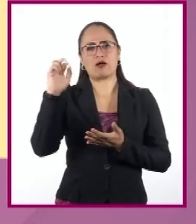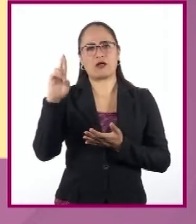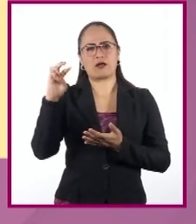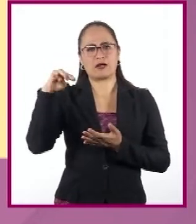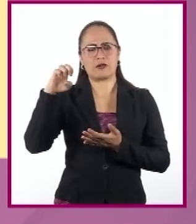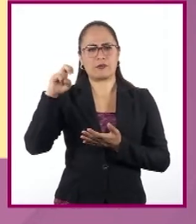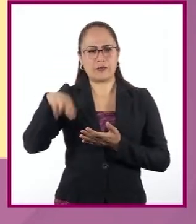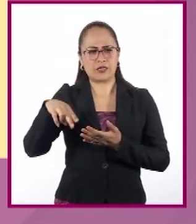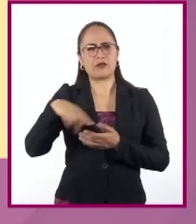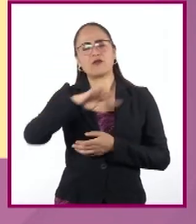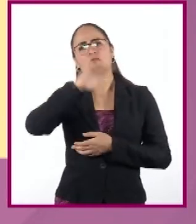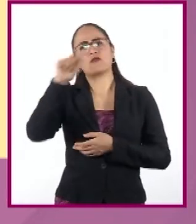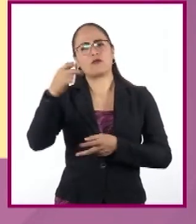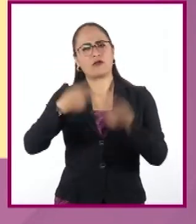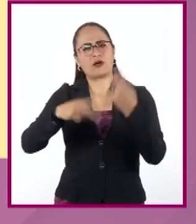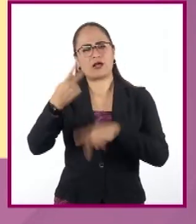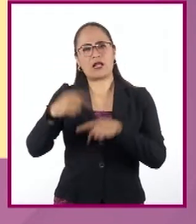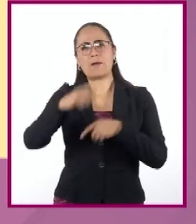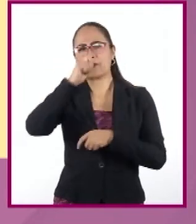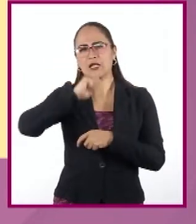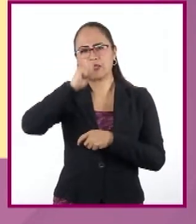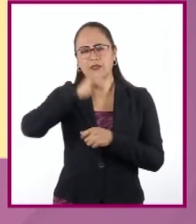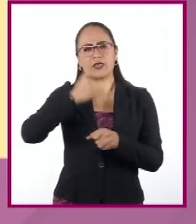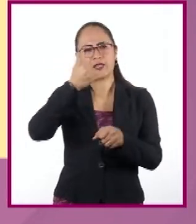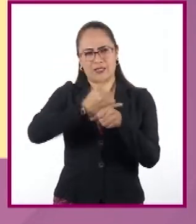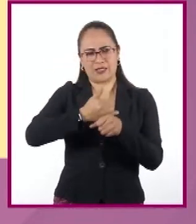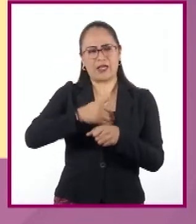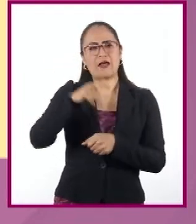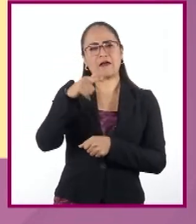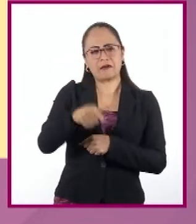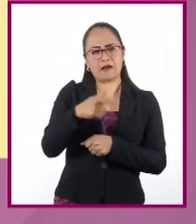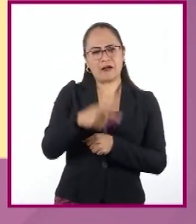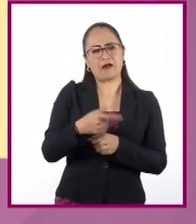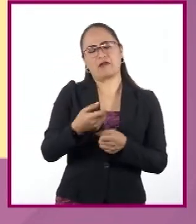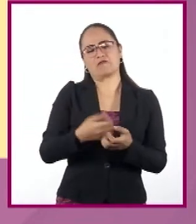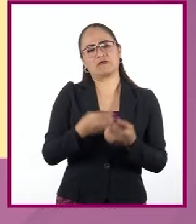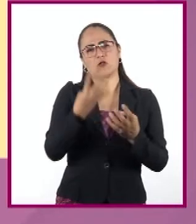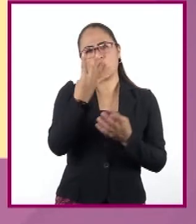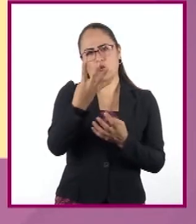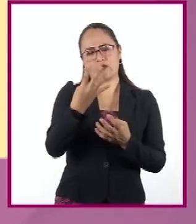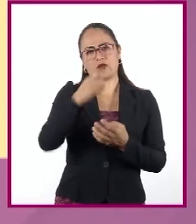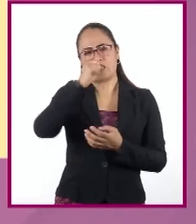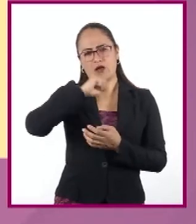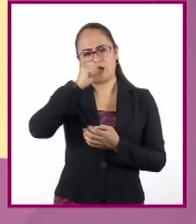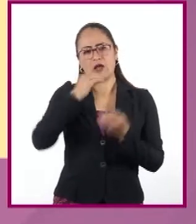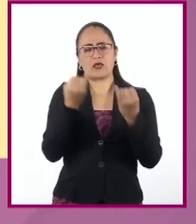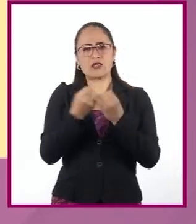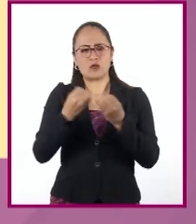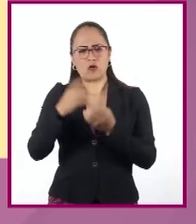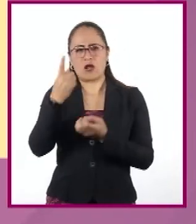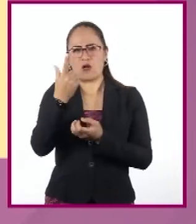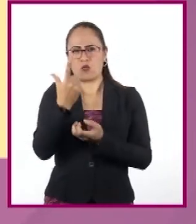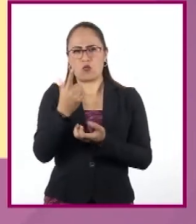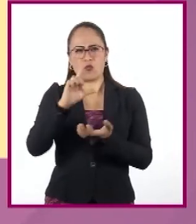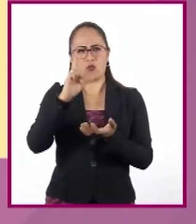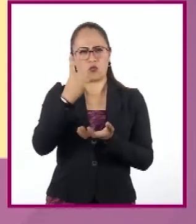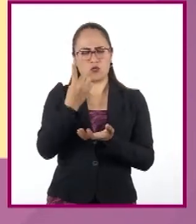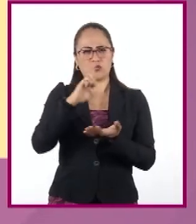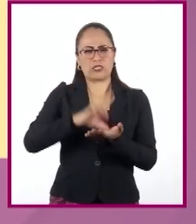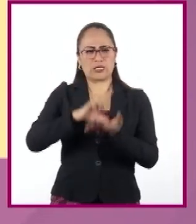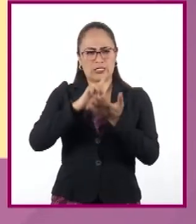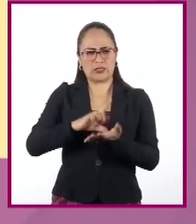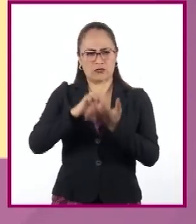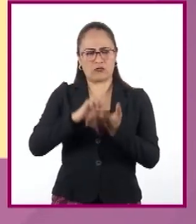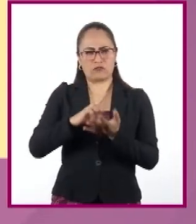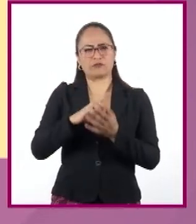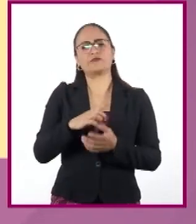compró 4 paletas y 1 litro de helado que le costó 55 pesos. Si pagó 103